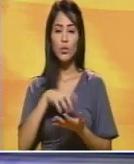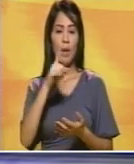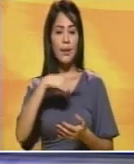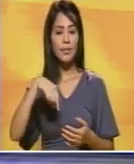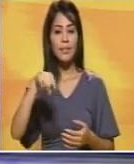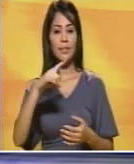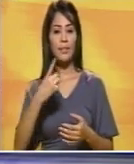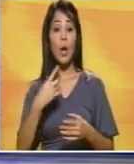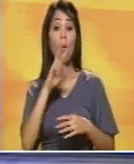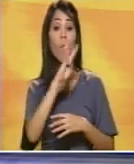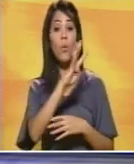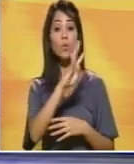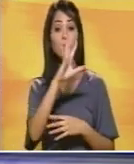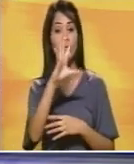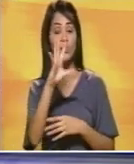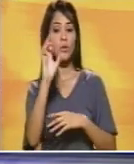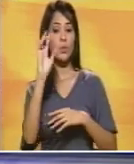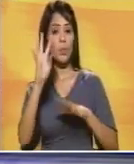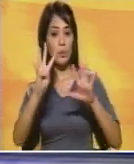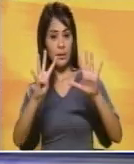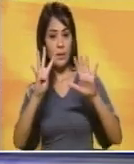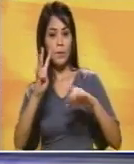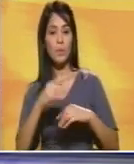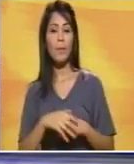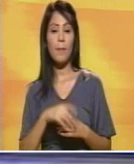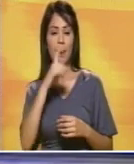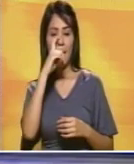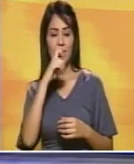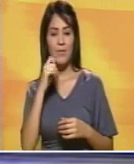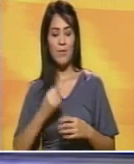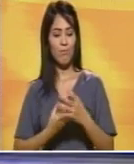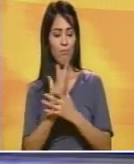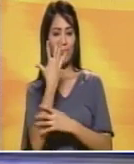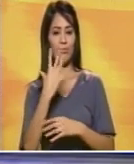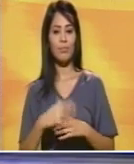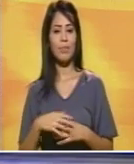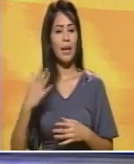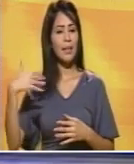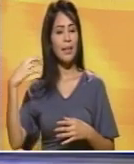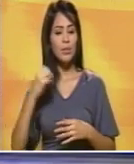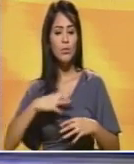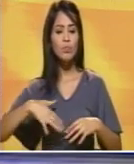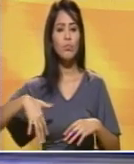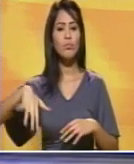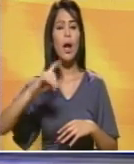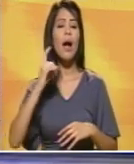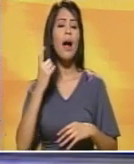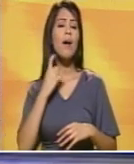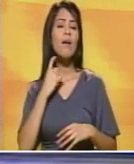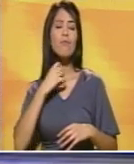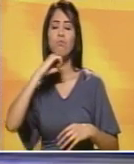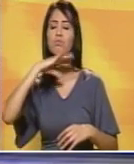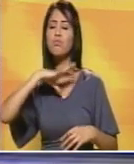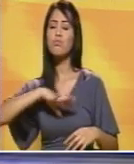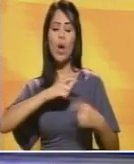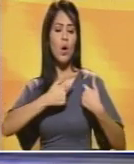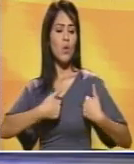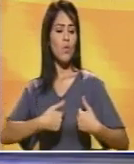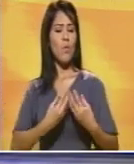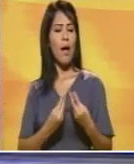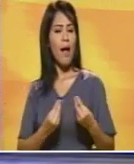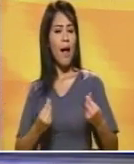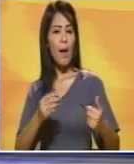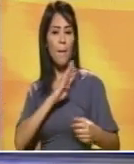octubre 459 años de su fundación. En aquellos valles y mesetas que por años han capturado el corazón del criollo